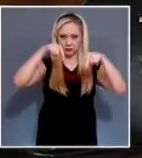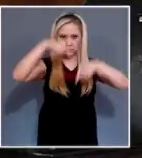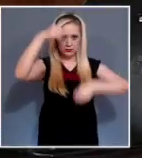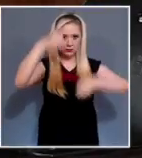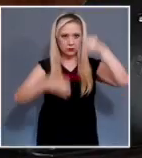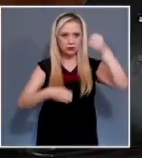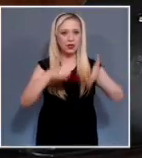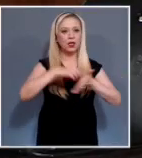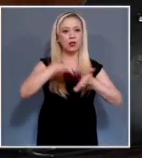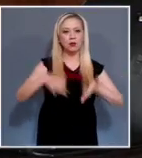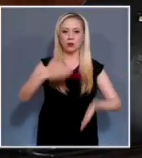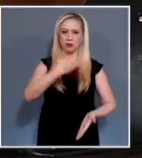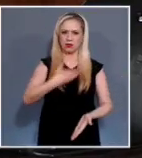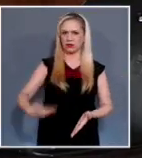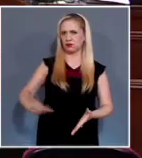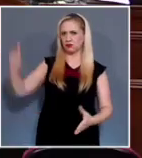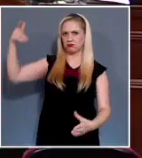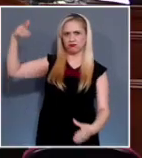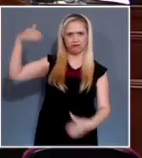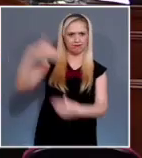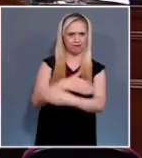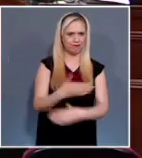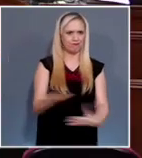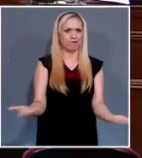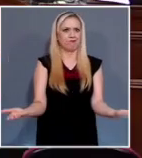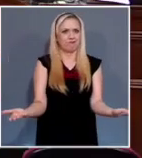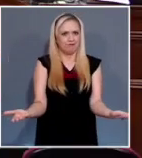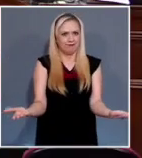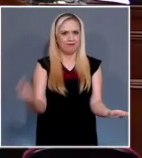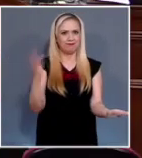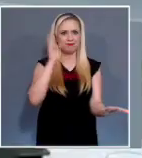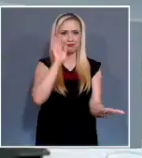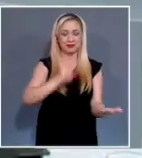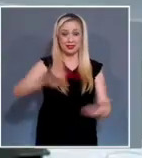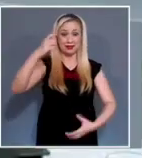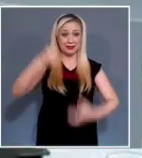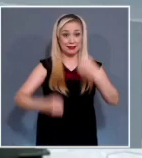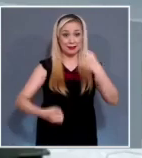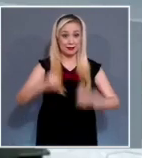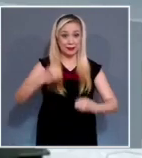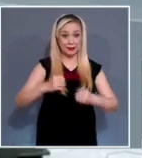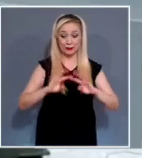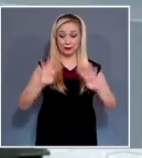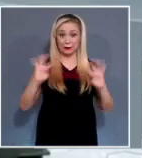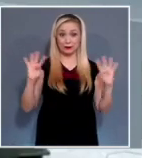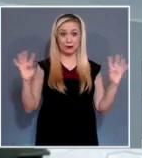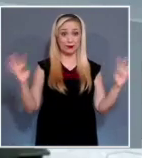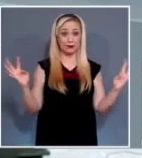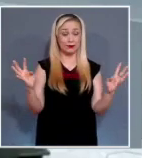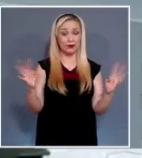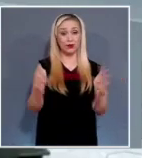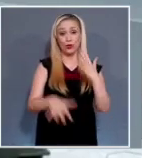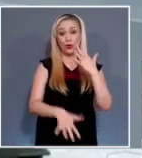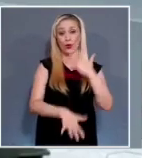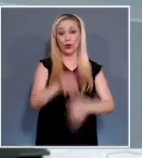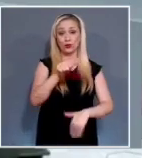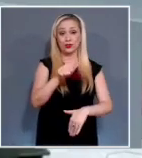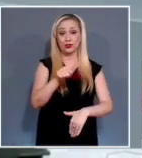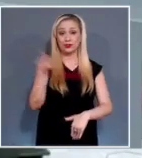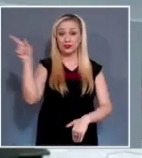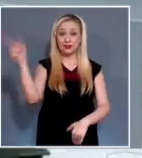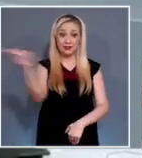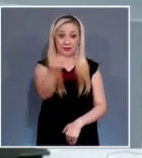presidencial. La selección de ministros de la Suprema Corte. Porque si vamos a votar en un momento dado por los